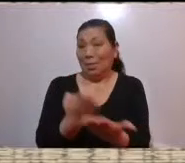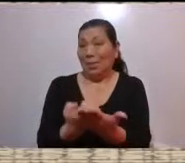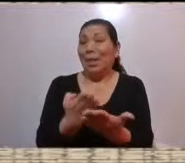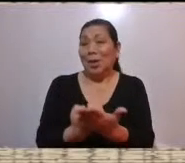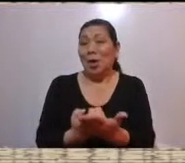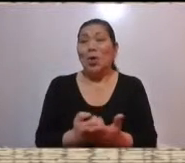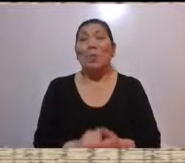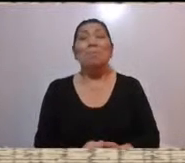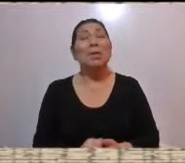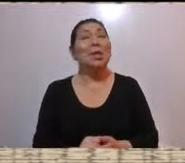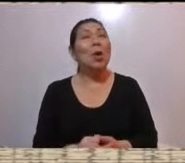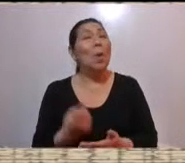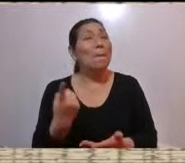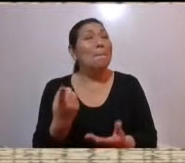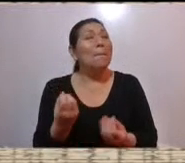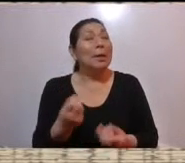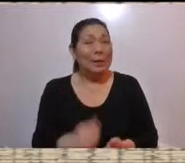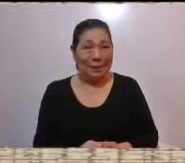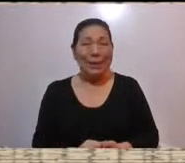acceso económico,